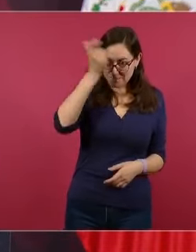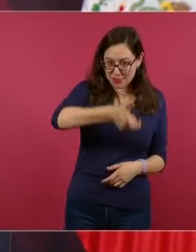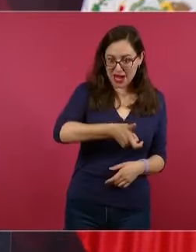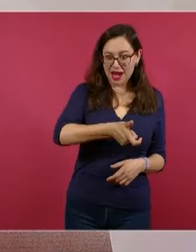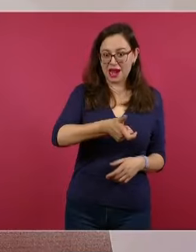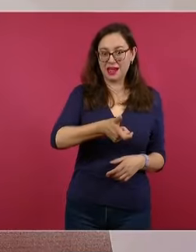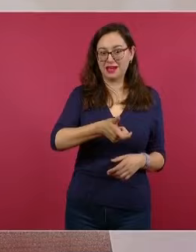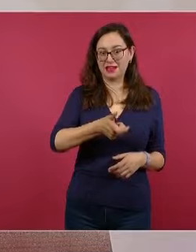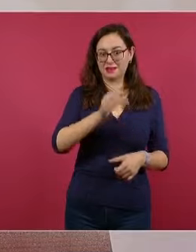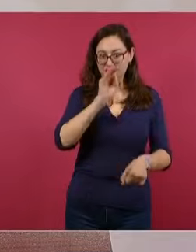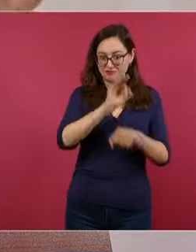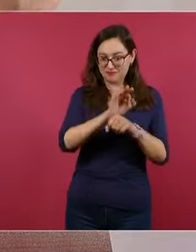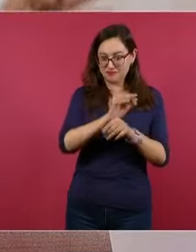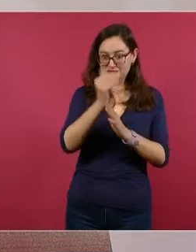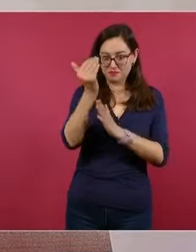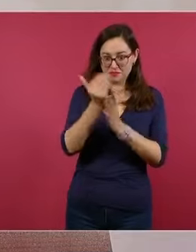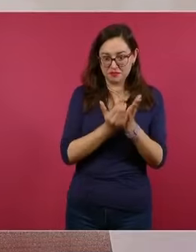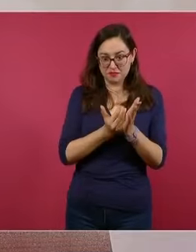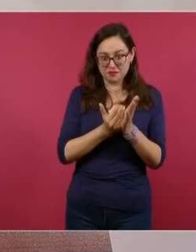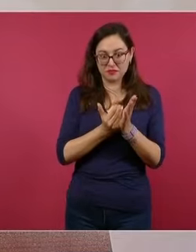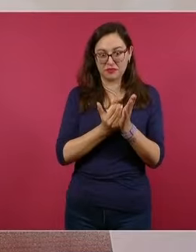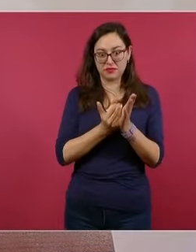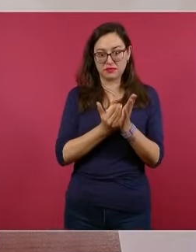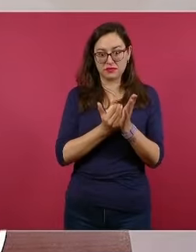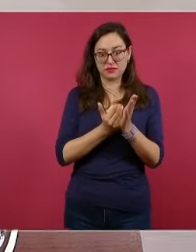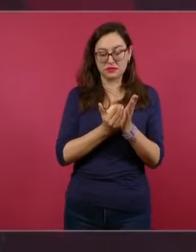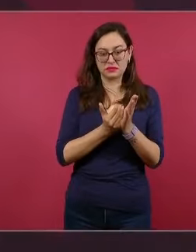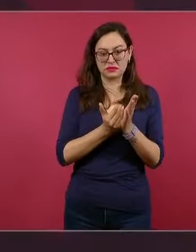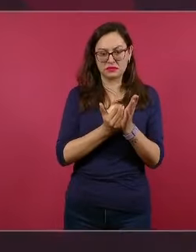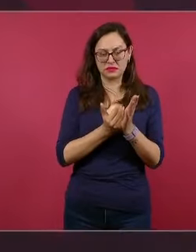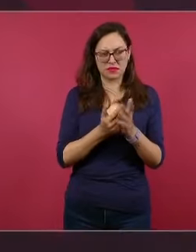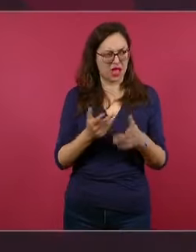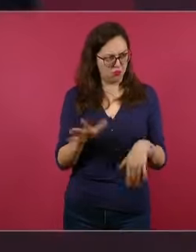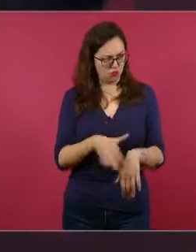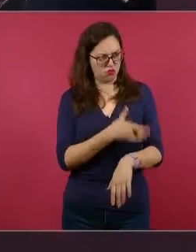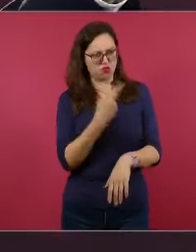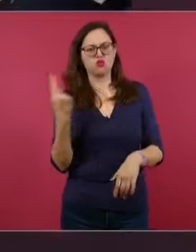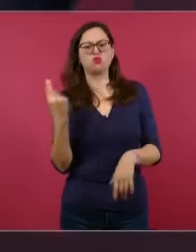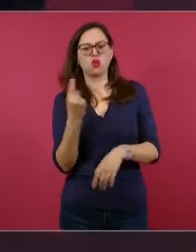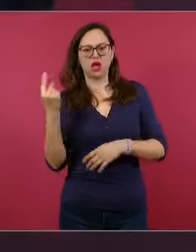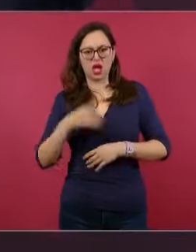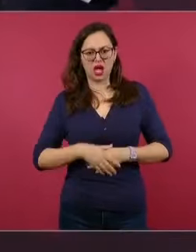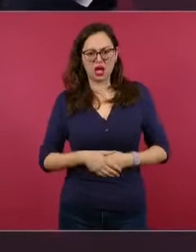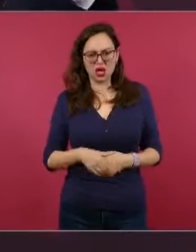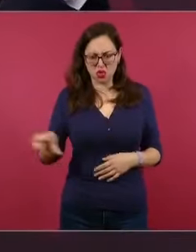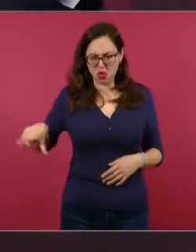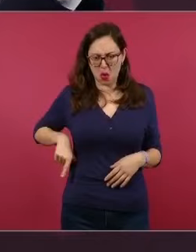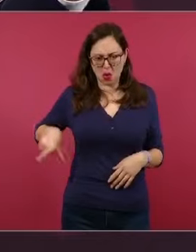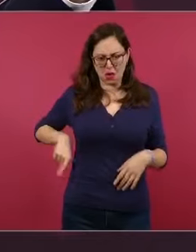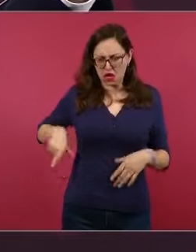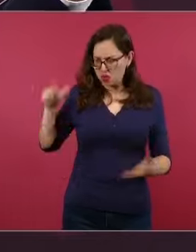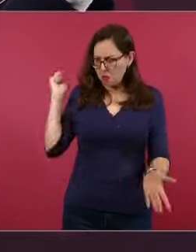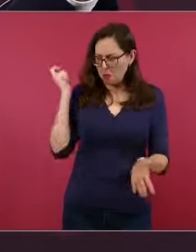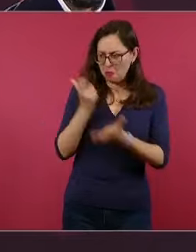subsidi no lo subsides Ese es el pensamiento de